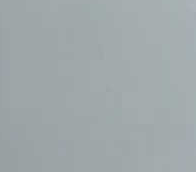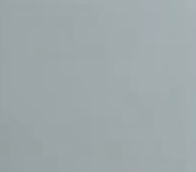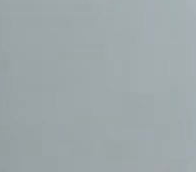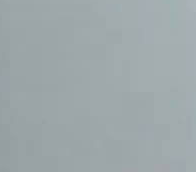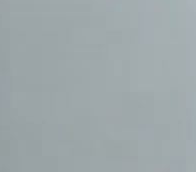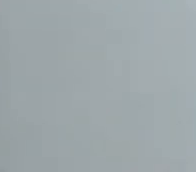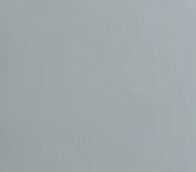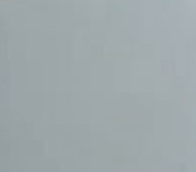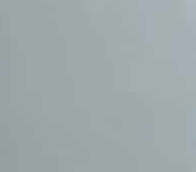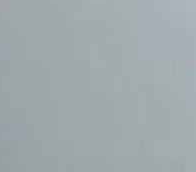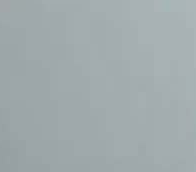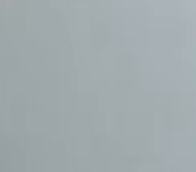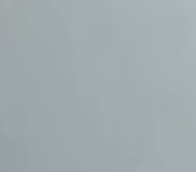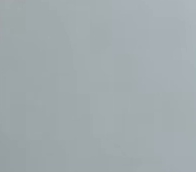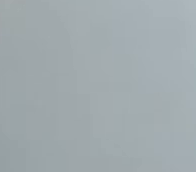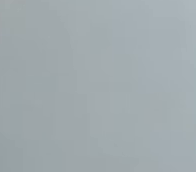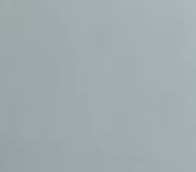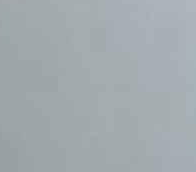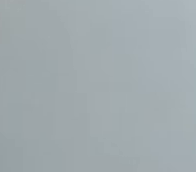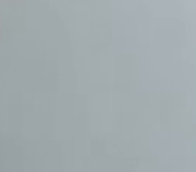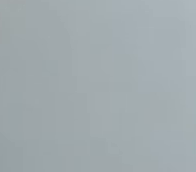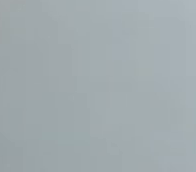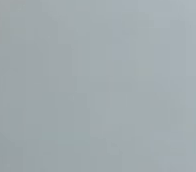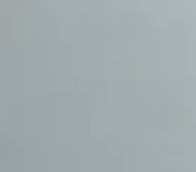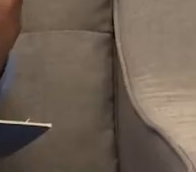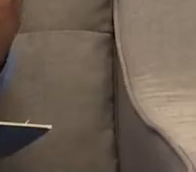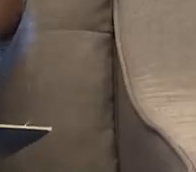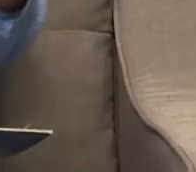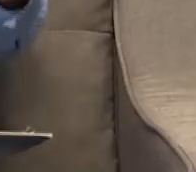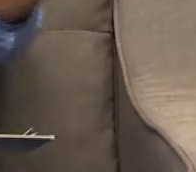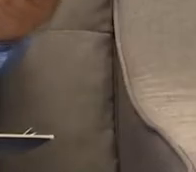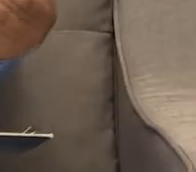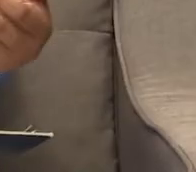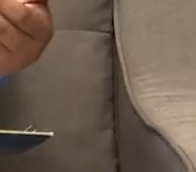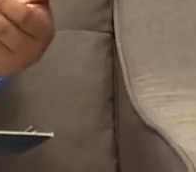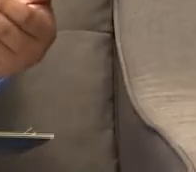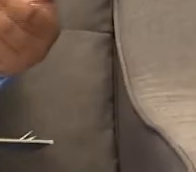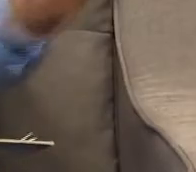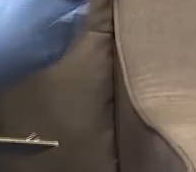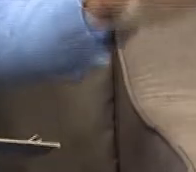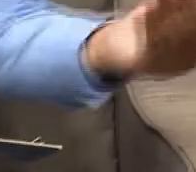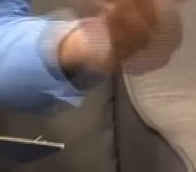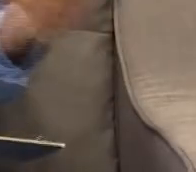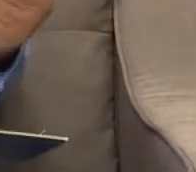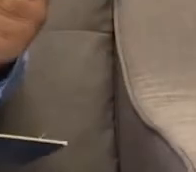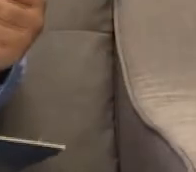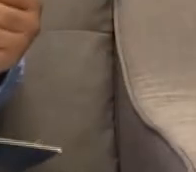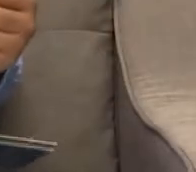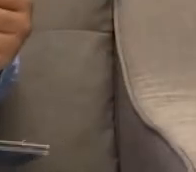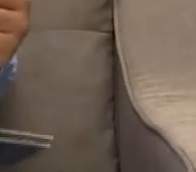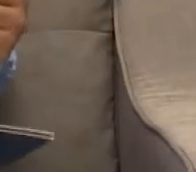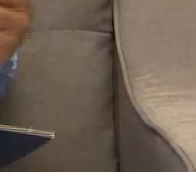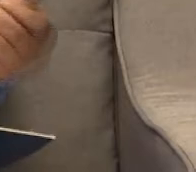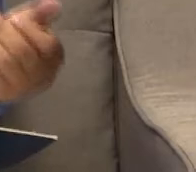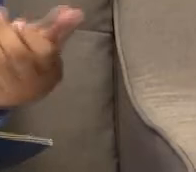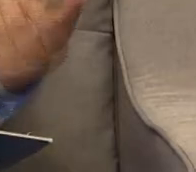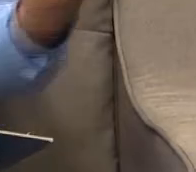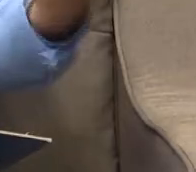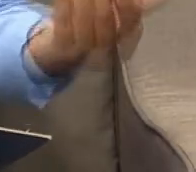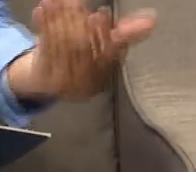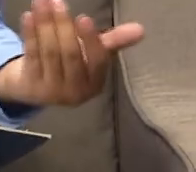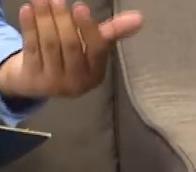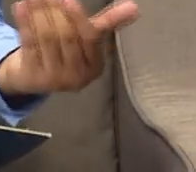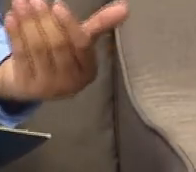tema para, bueno, las Naciones Unidas llegaron al punto en el que dijeron, es importante empezar a hablar del salario, es importante empezar a hablar de